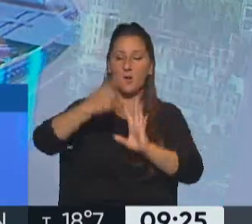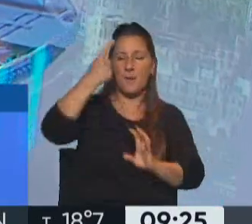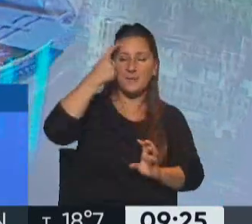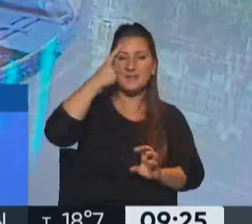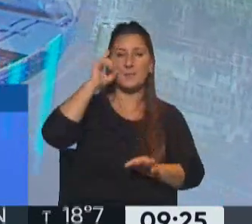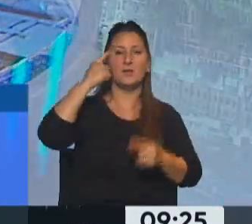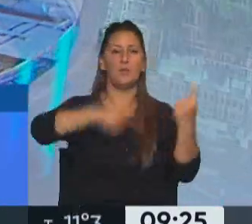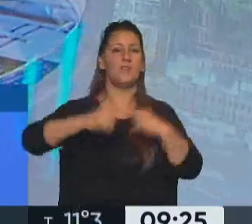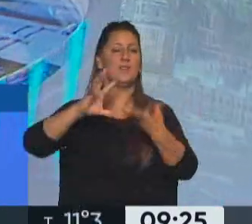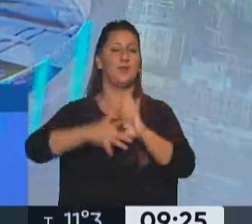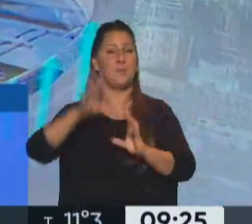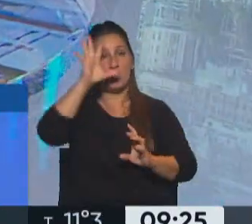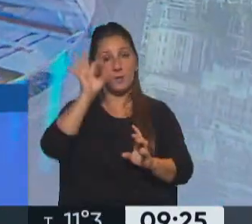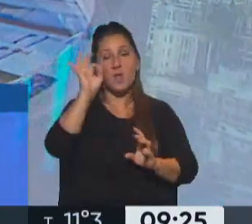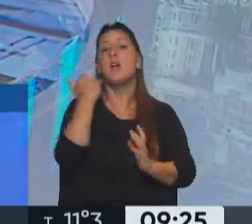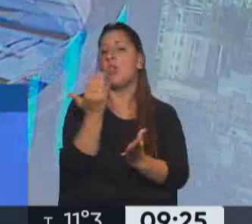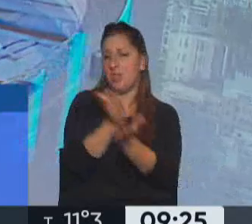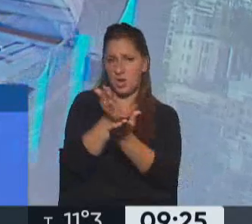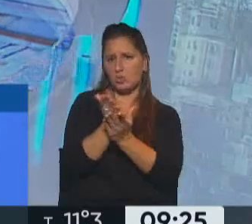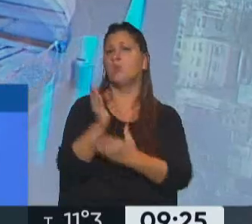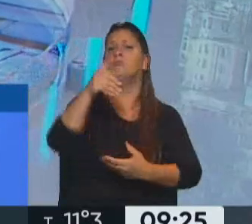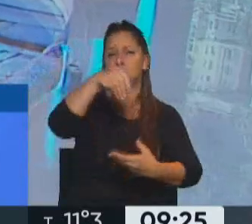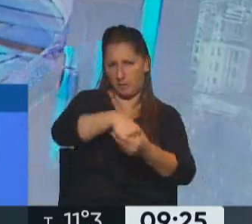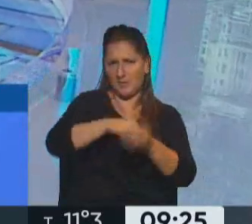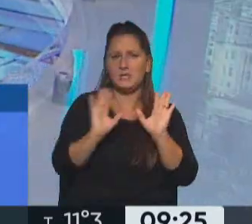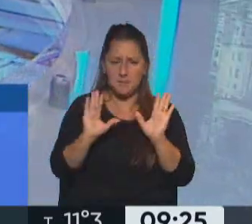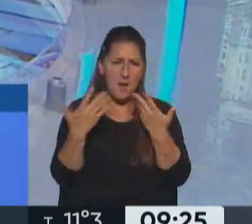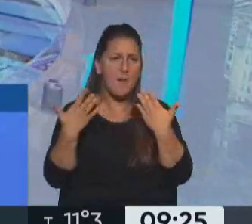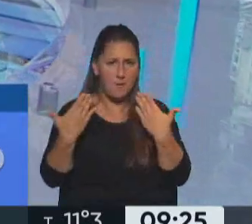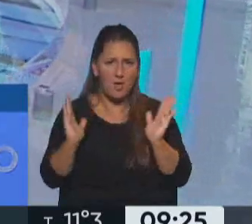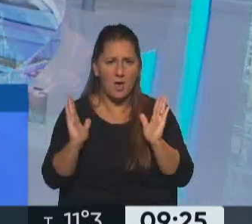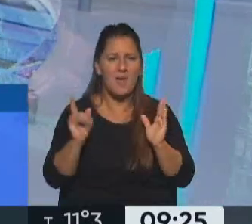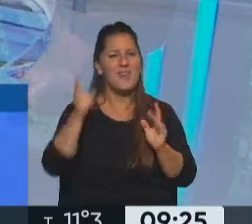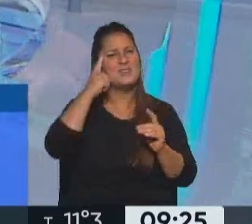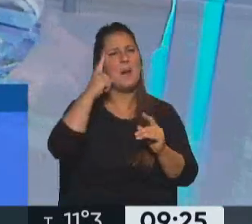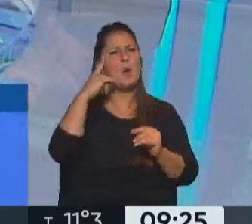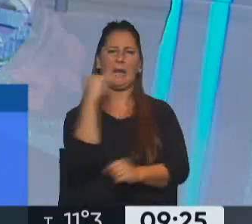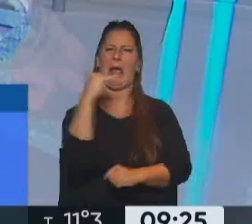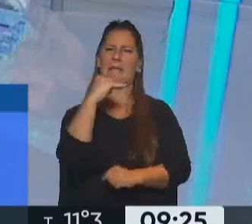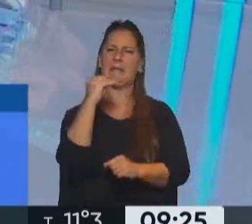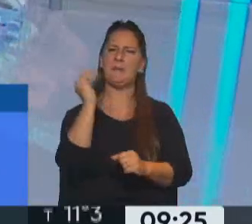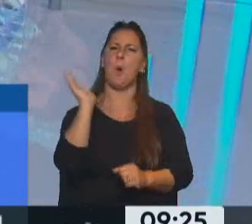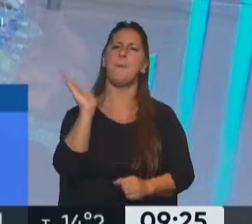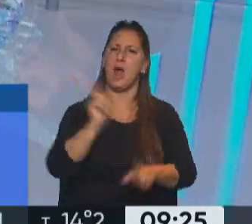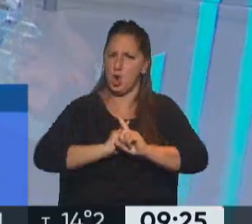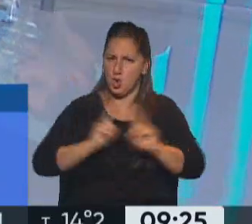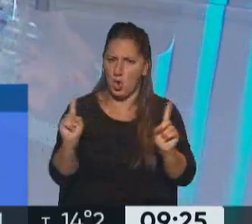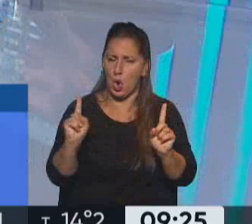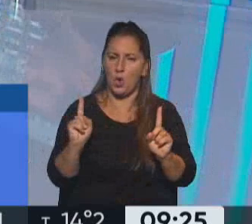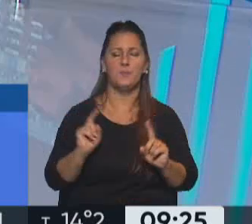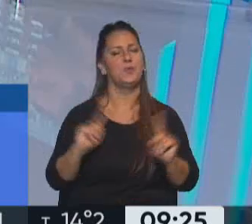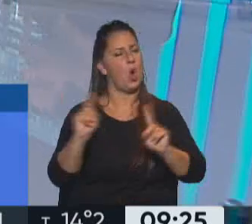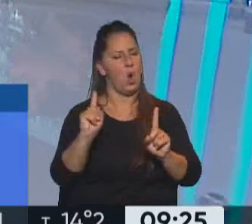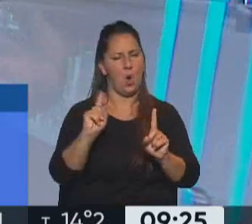haber en el Frente de Todos tendrán su derecho a participar y a poner. Me parece que eso no hay que verlo como algo malo, sino por el contrario algo positivo. Malo no, pero siempre,